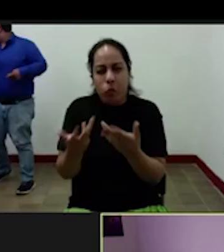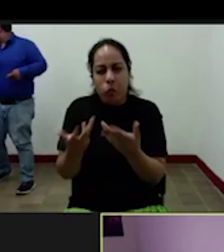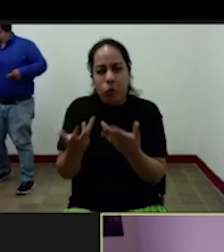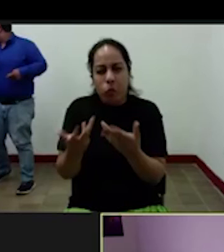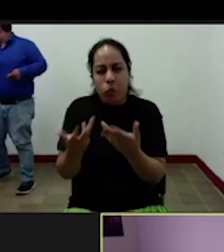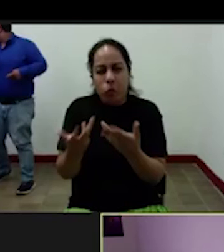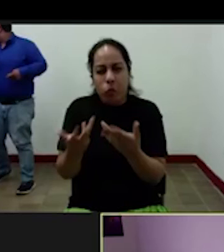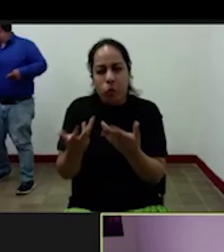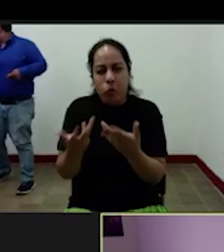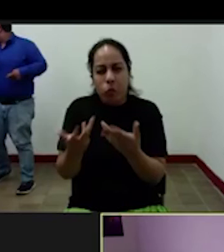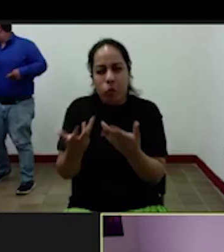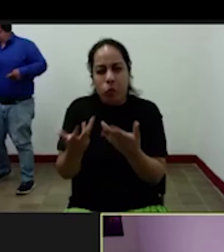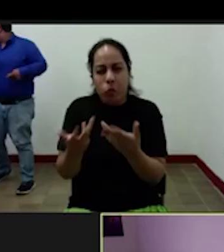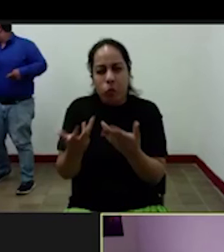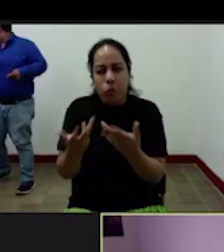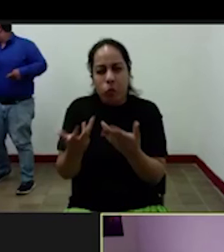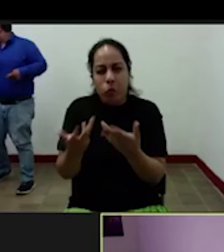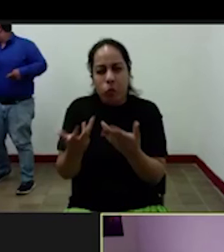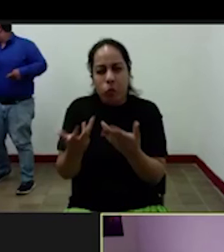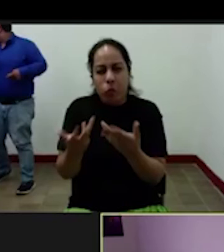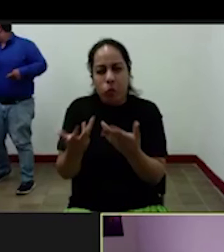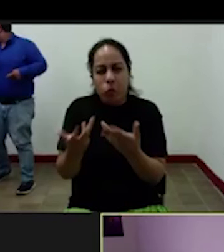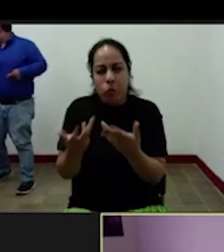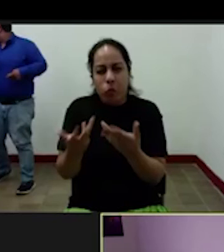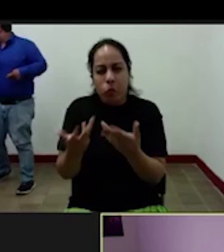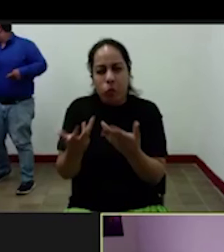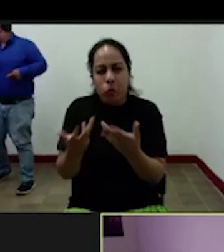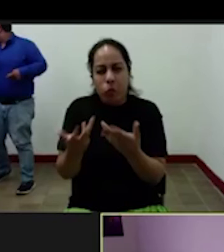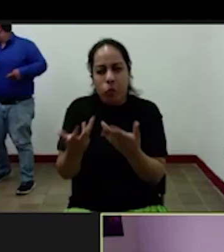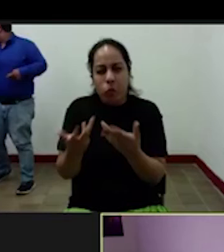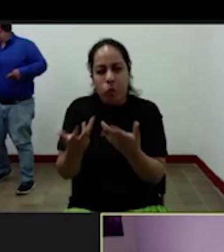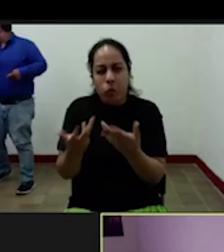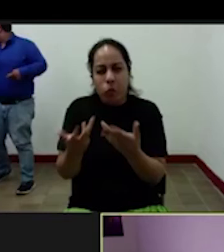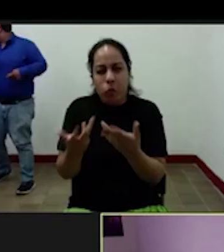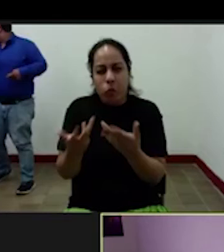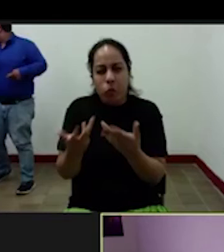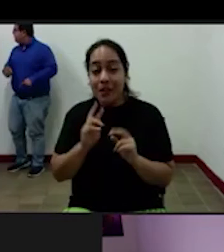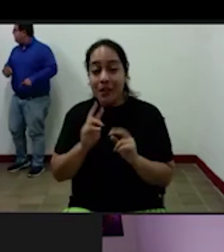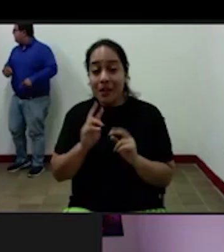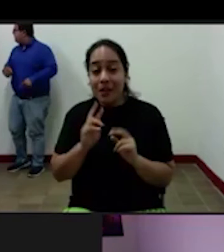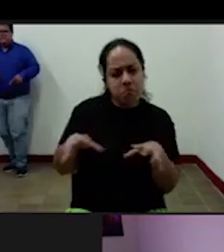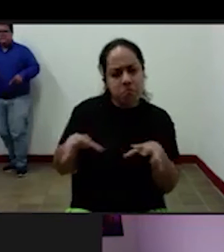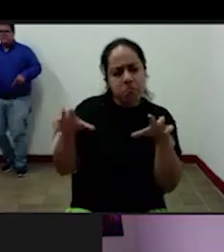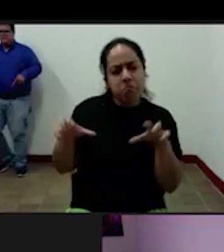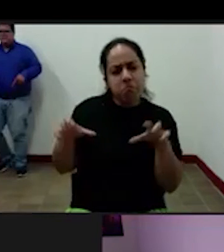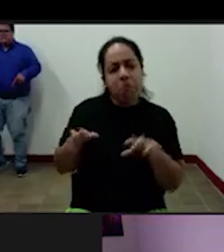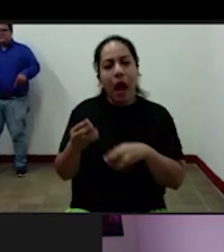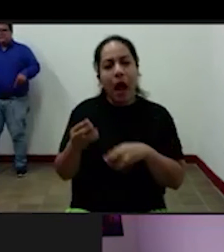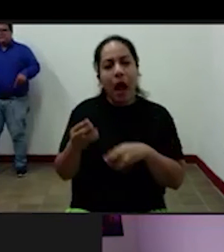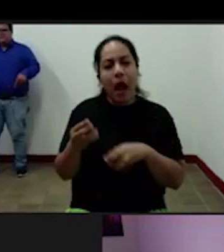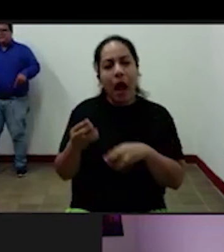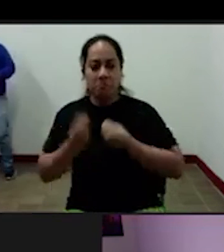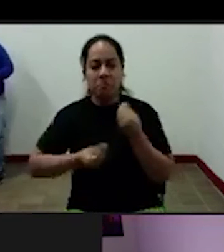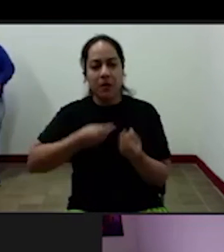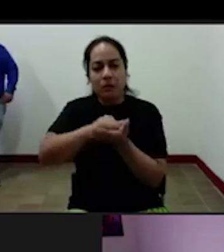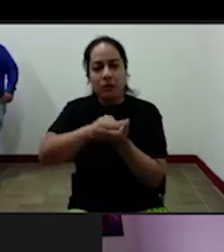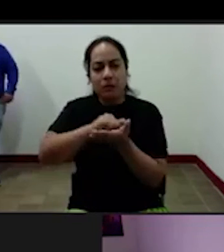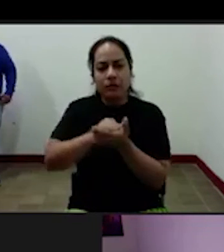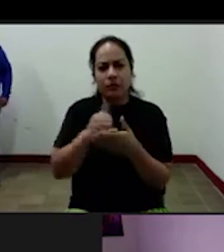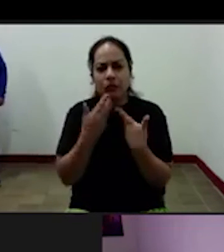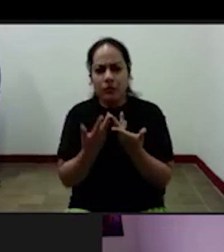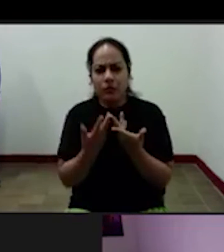yo en mi actividad académica promuevo fundamentalmente una actitud